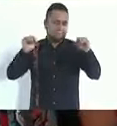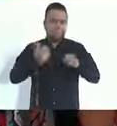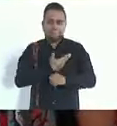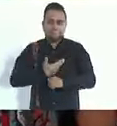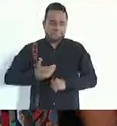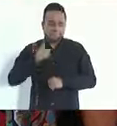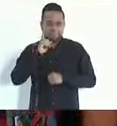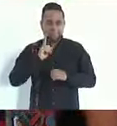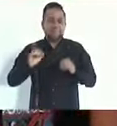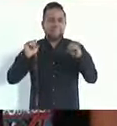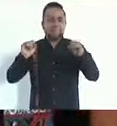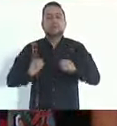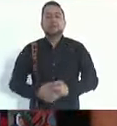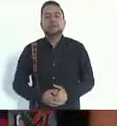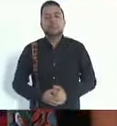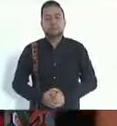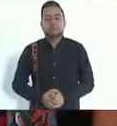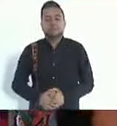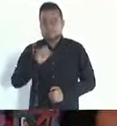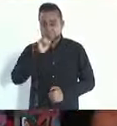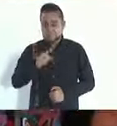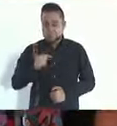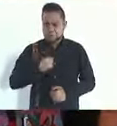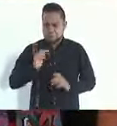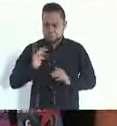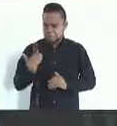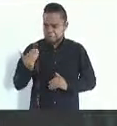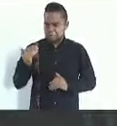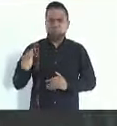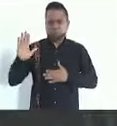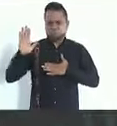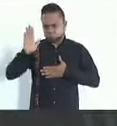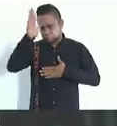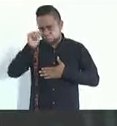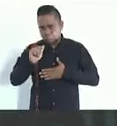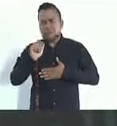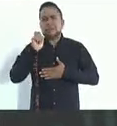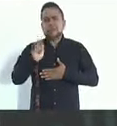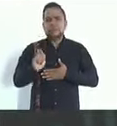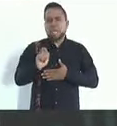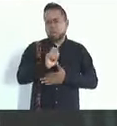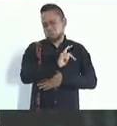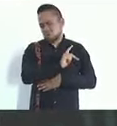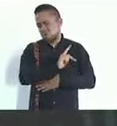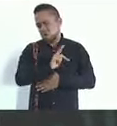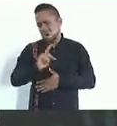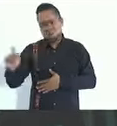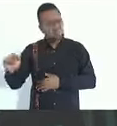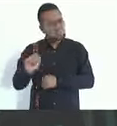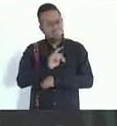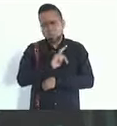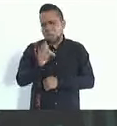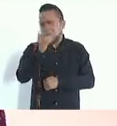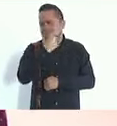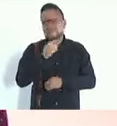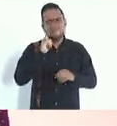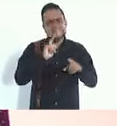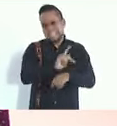Vamos también, como me comprometí, a ser universal, es decir, a todas y todos vamos a